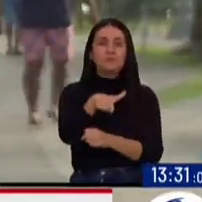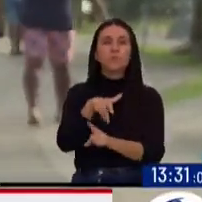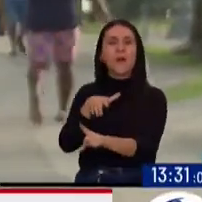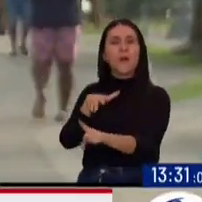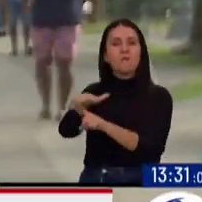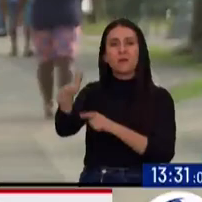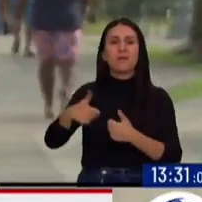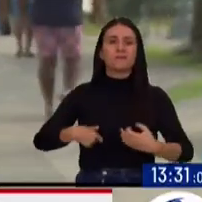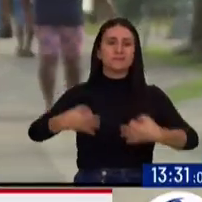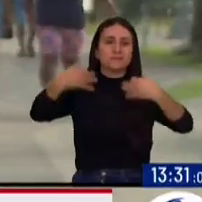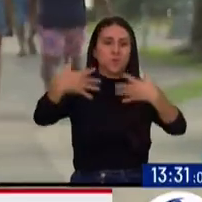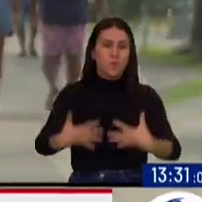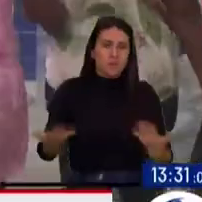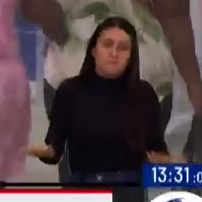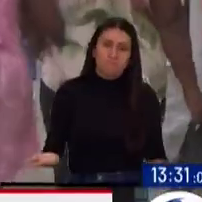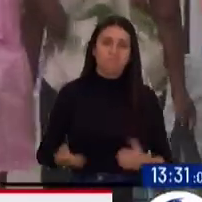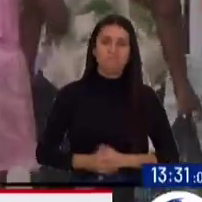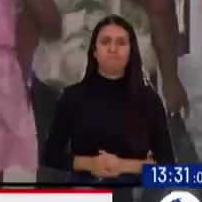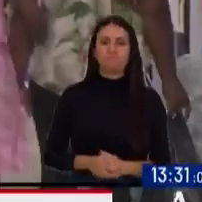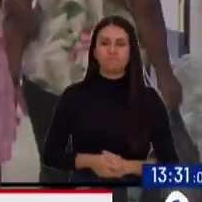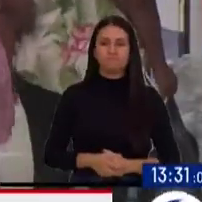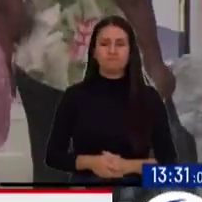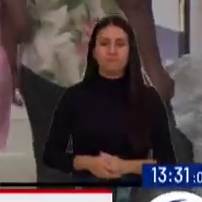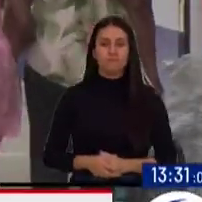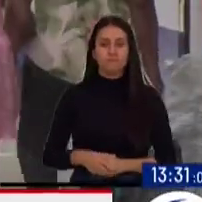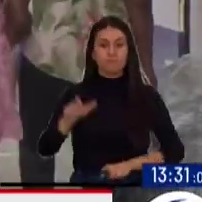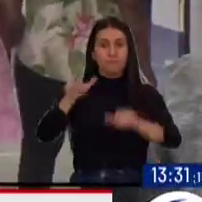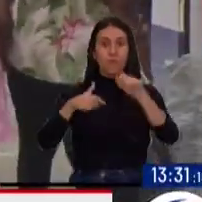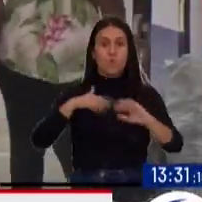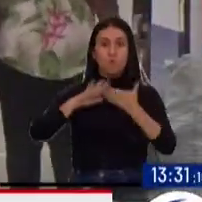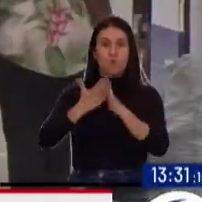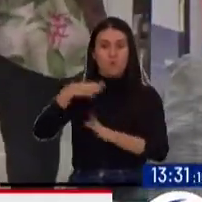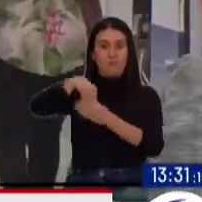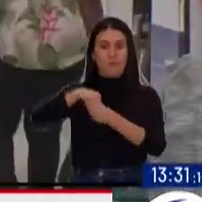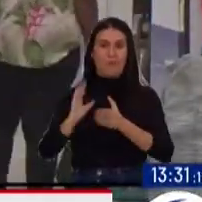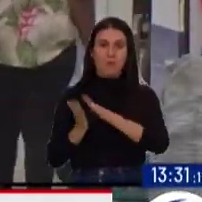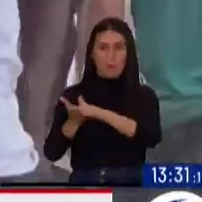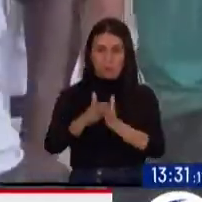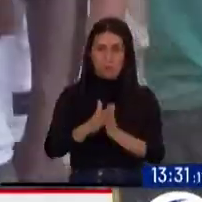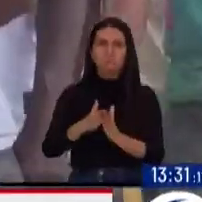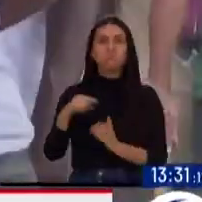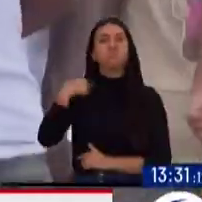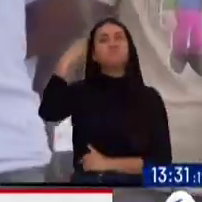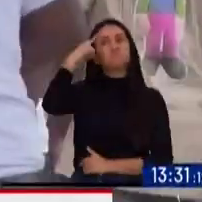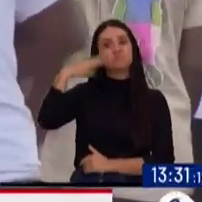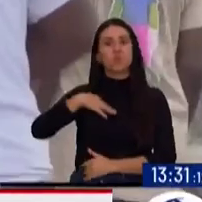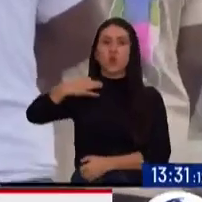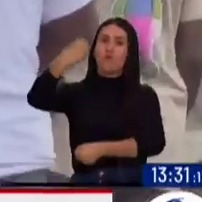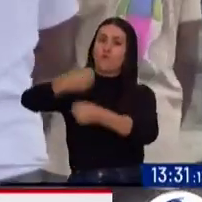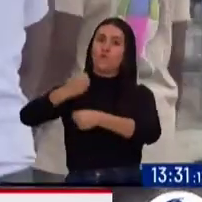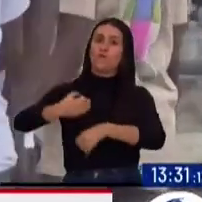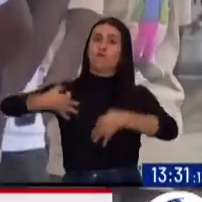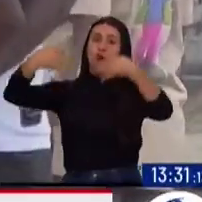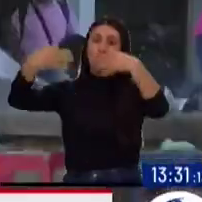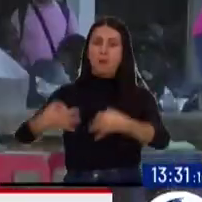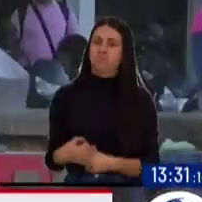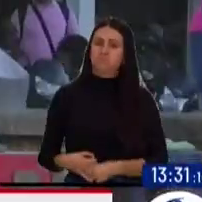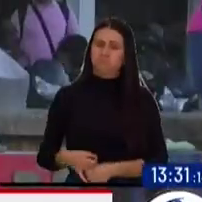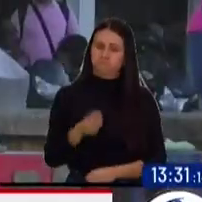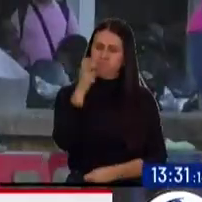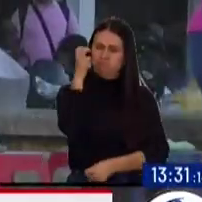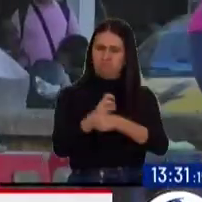la seguridad de la ciudad. La comunidad de Quibdó tiene claro que encontrar un empleo formal o que se ajuste a sus